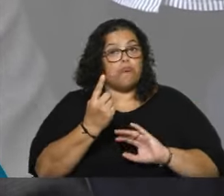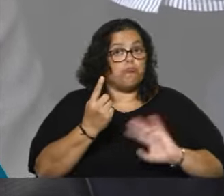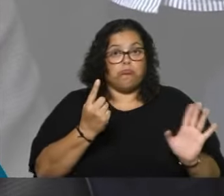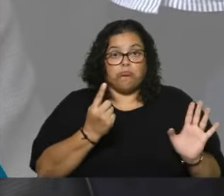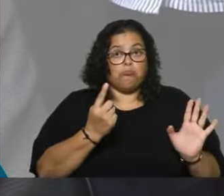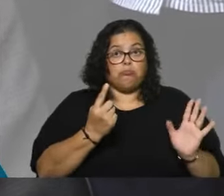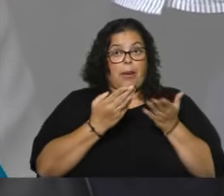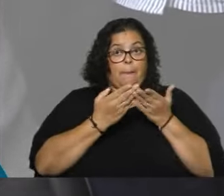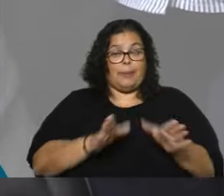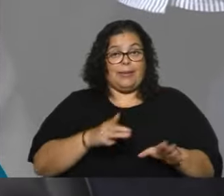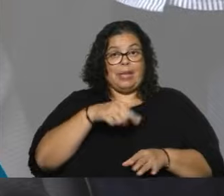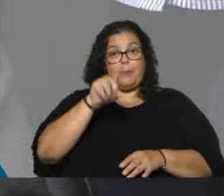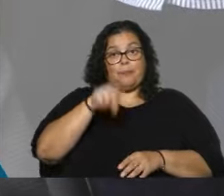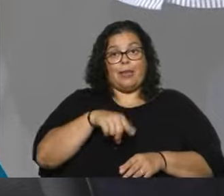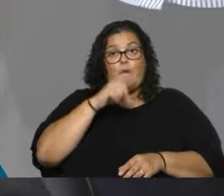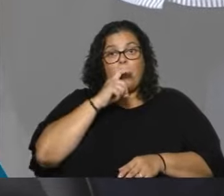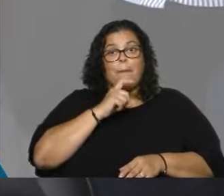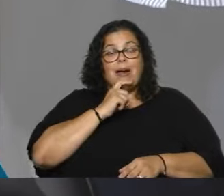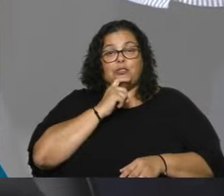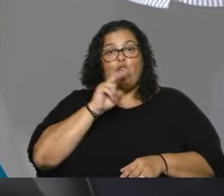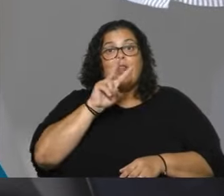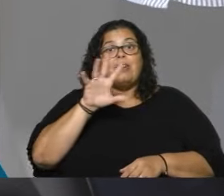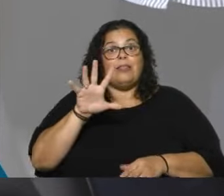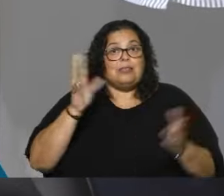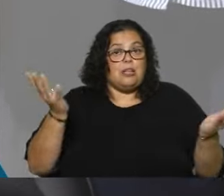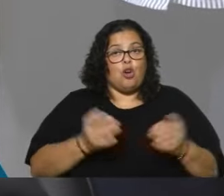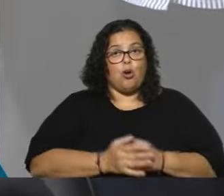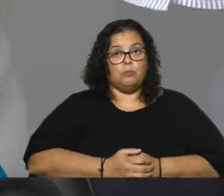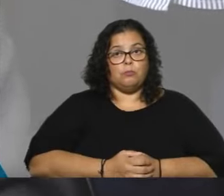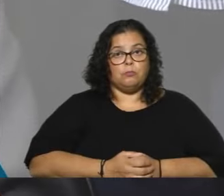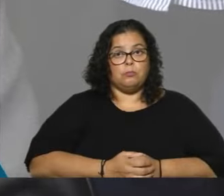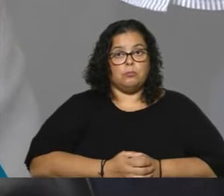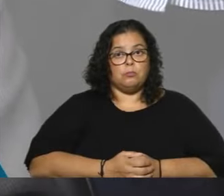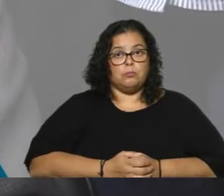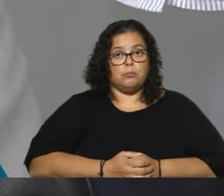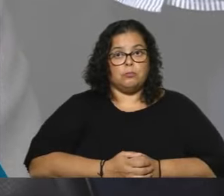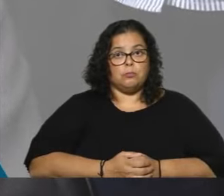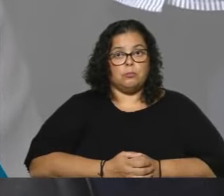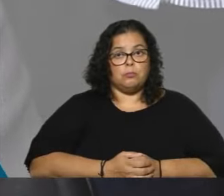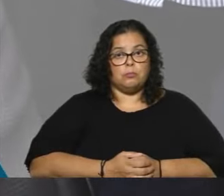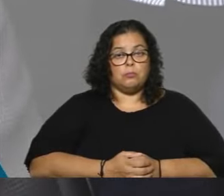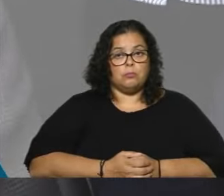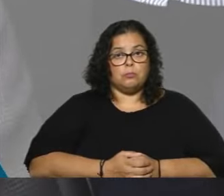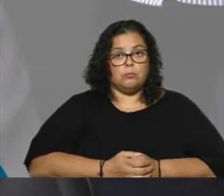el 1 de marzo del 25, ¿quién le va a enmendar la plana al pueblo uruguayo?